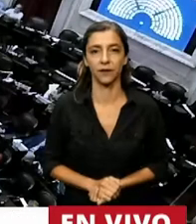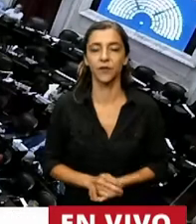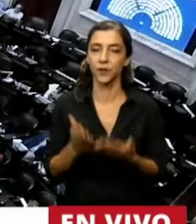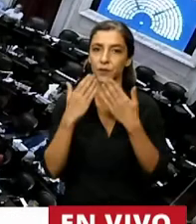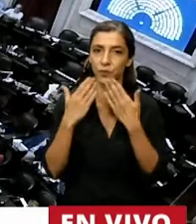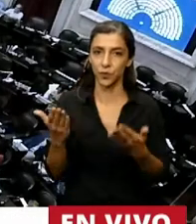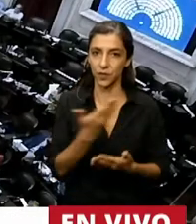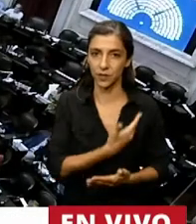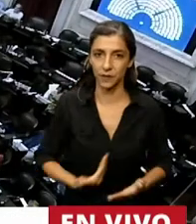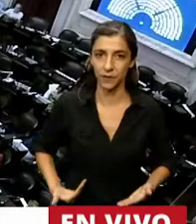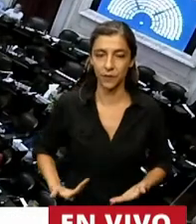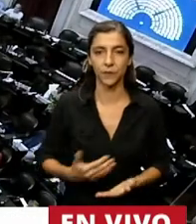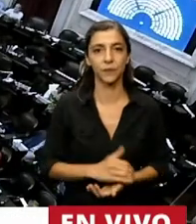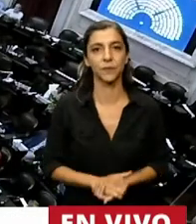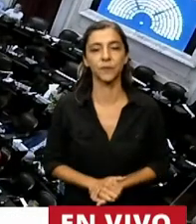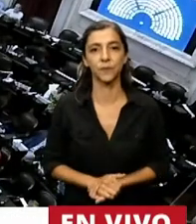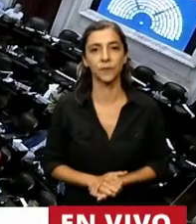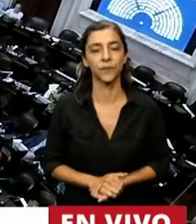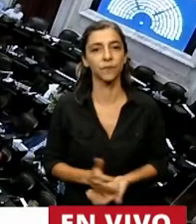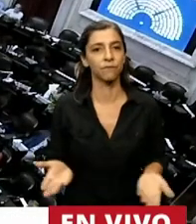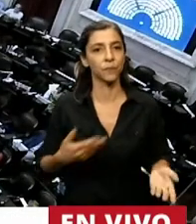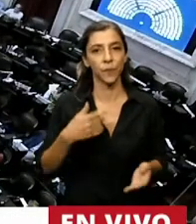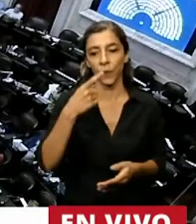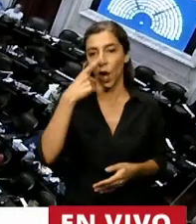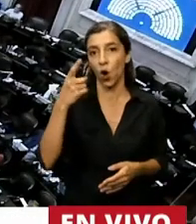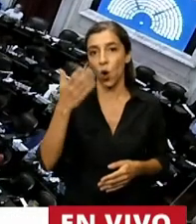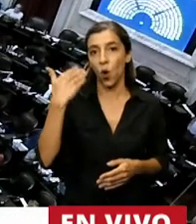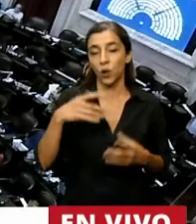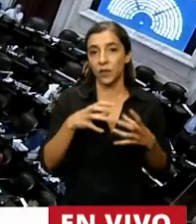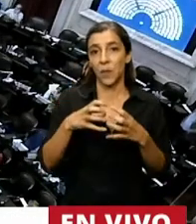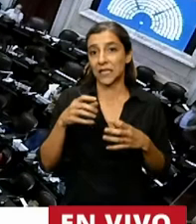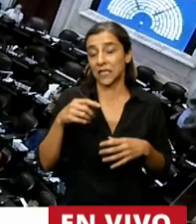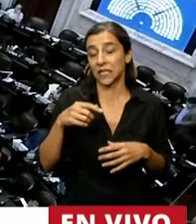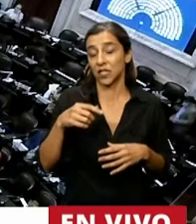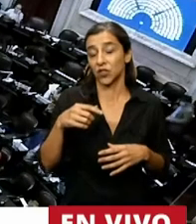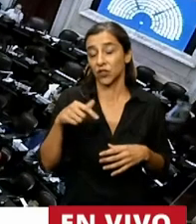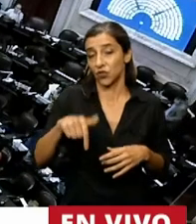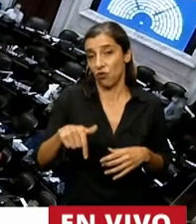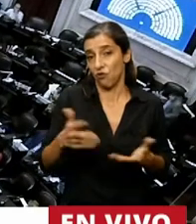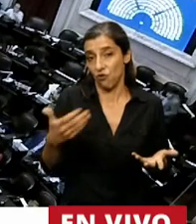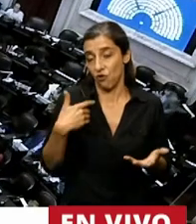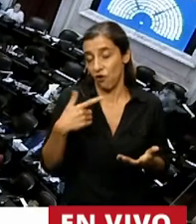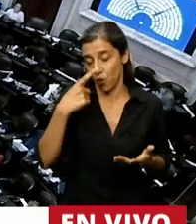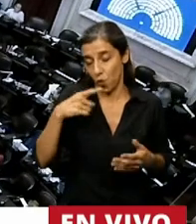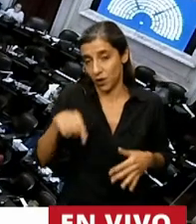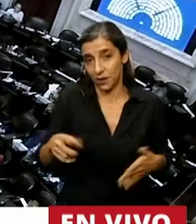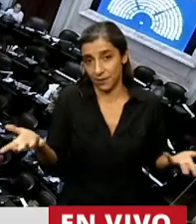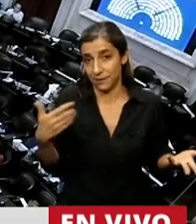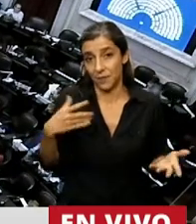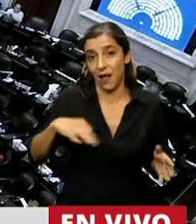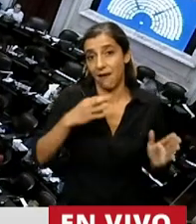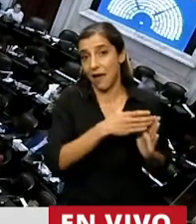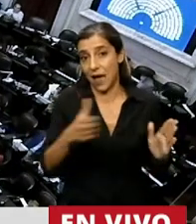Muchas gracias, señor presidente. En esta última sesión del 2020 venimos a tratar algo tan sensible e importante como es la